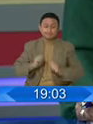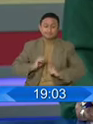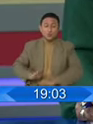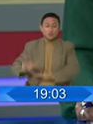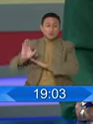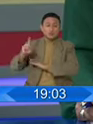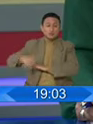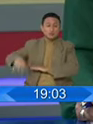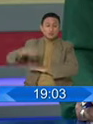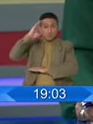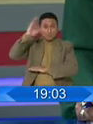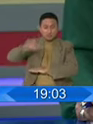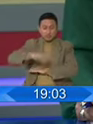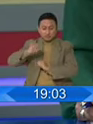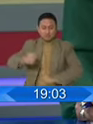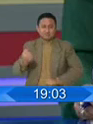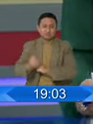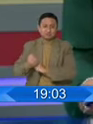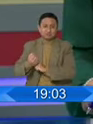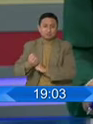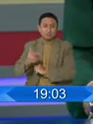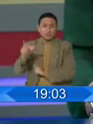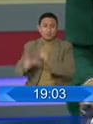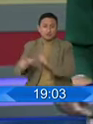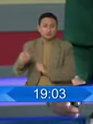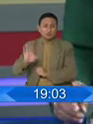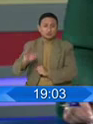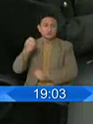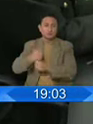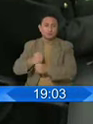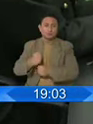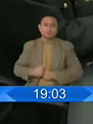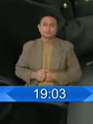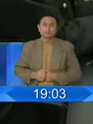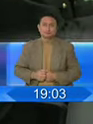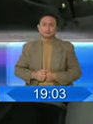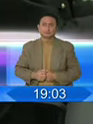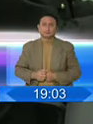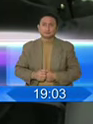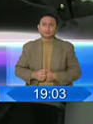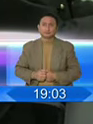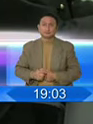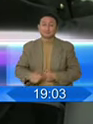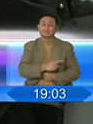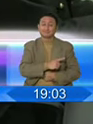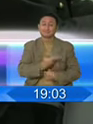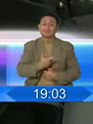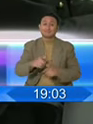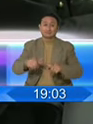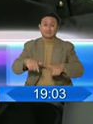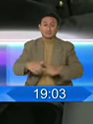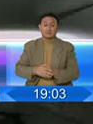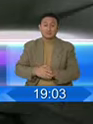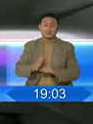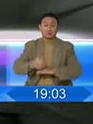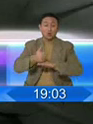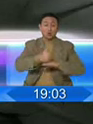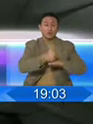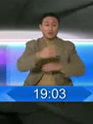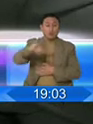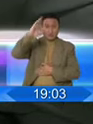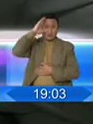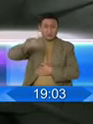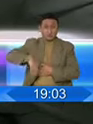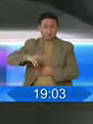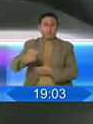con la institución para fomentar el trabajo de los efectivos. El presidente electo, Lenín Moreno, se reunió con las máximas autoridades